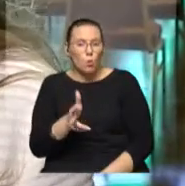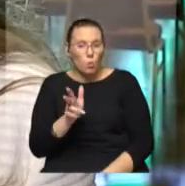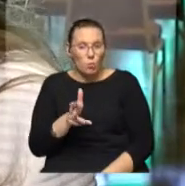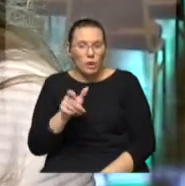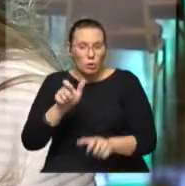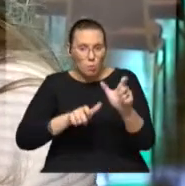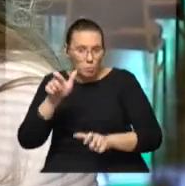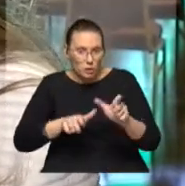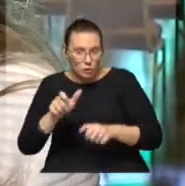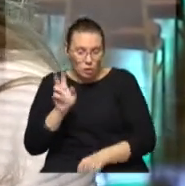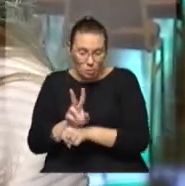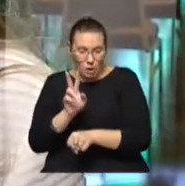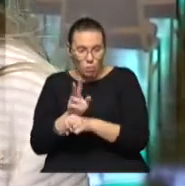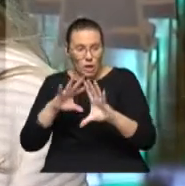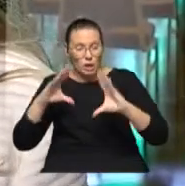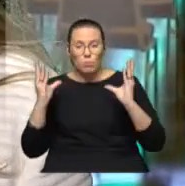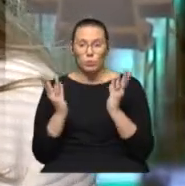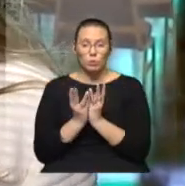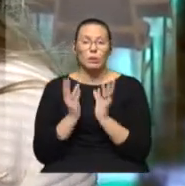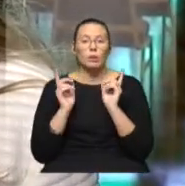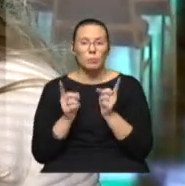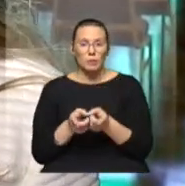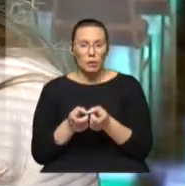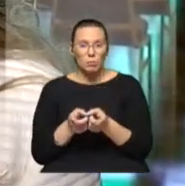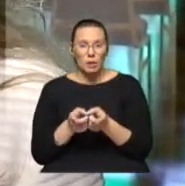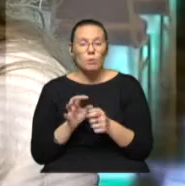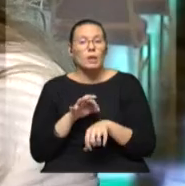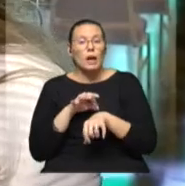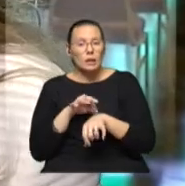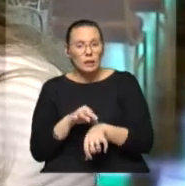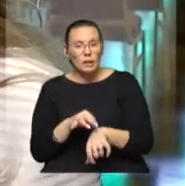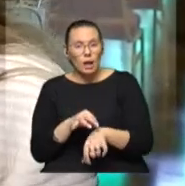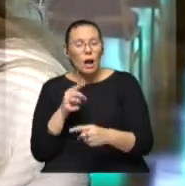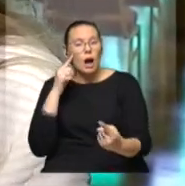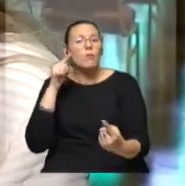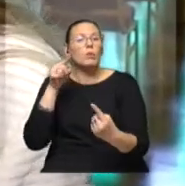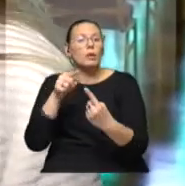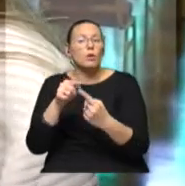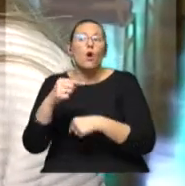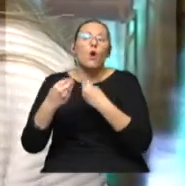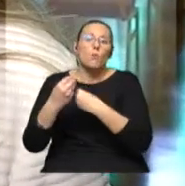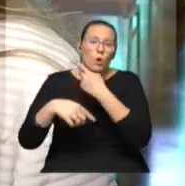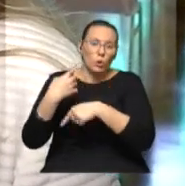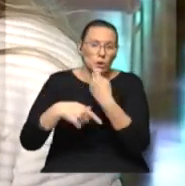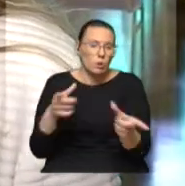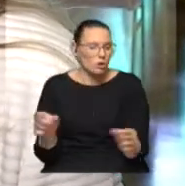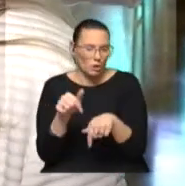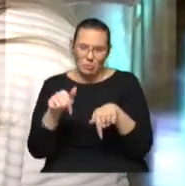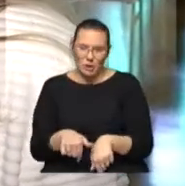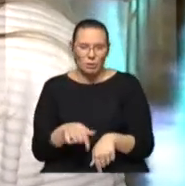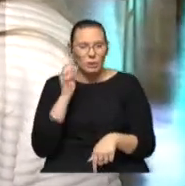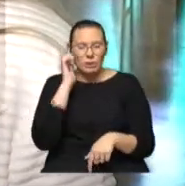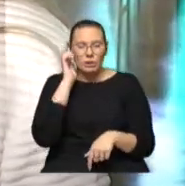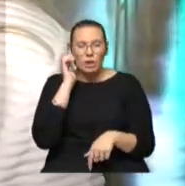en las personas para cuidar el planeta, y también una orientación y un horizonte sobre cómo seguir, porque esto no termina hoy. ¿Cómo